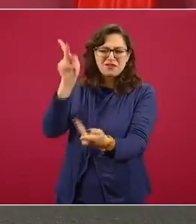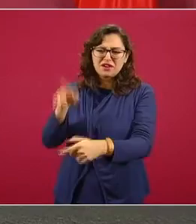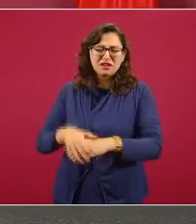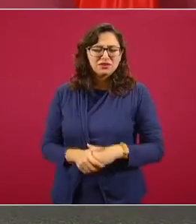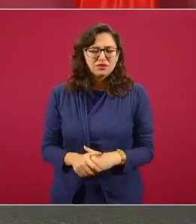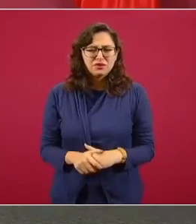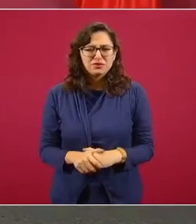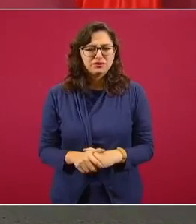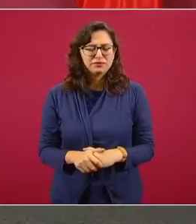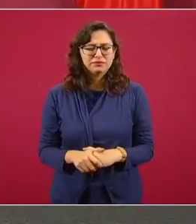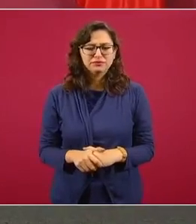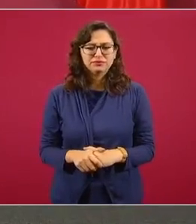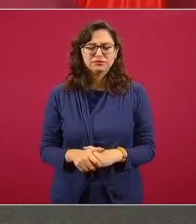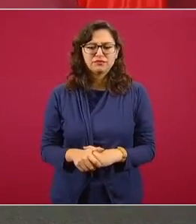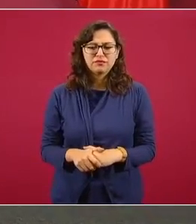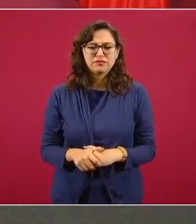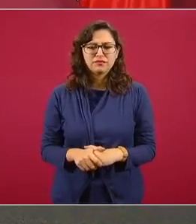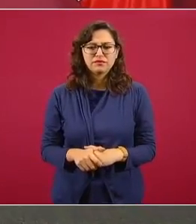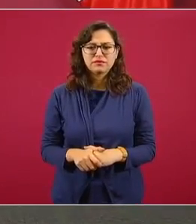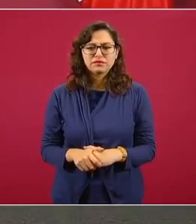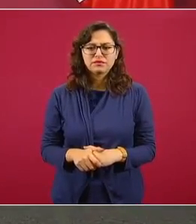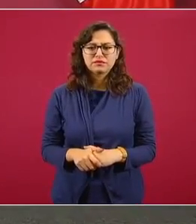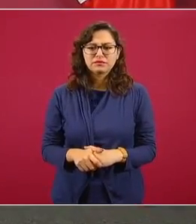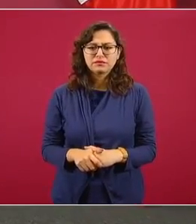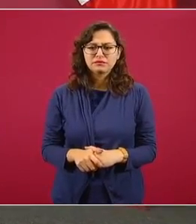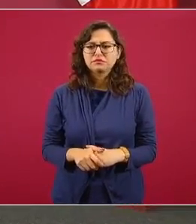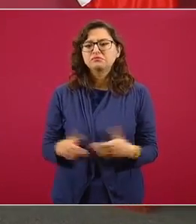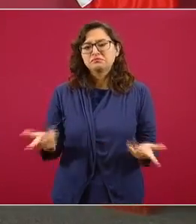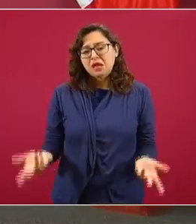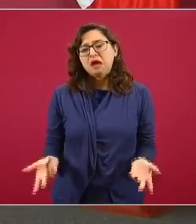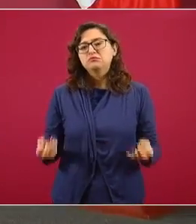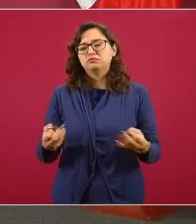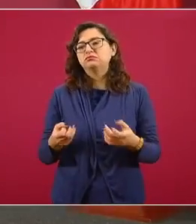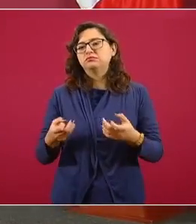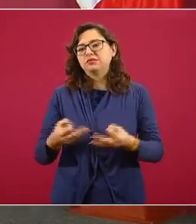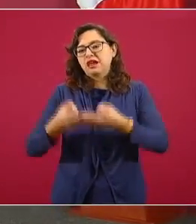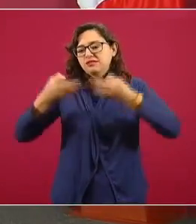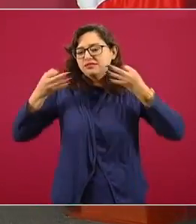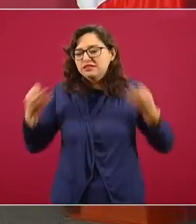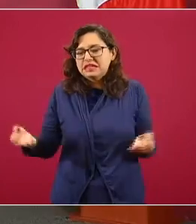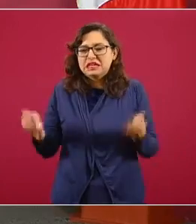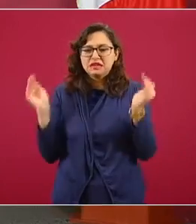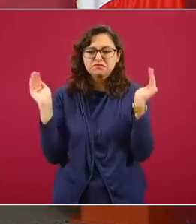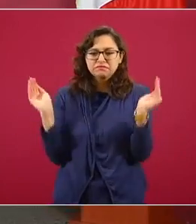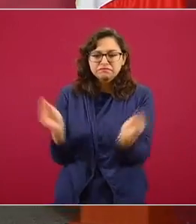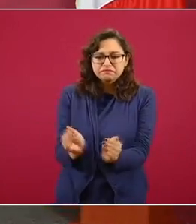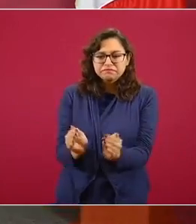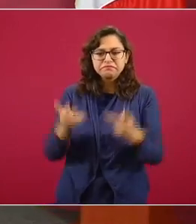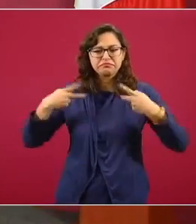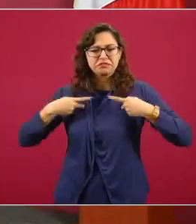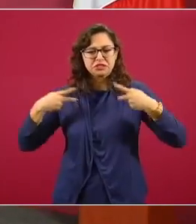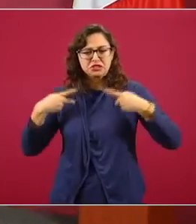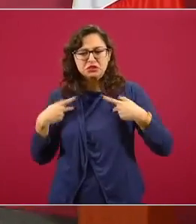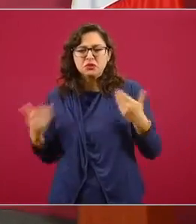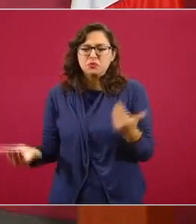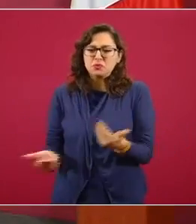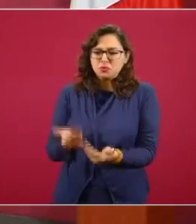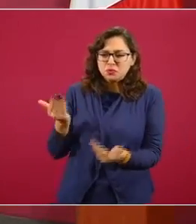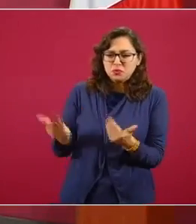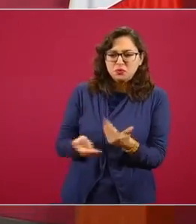país con menos extensión territorial, con menos población, pero con un